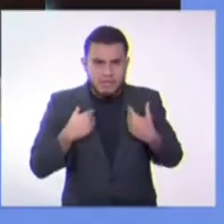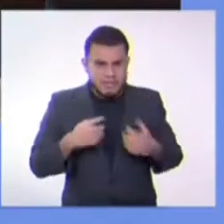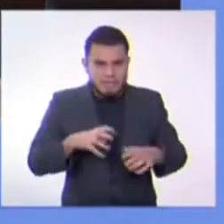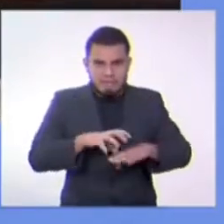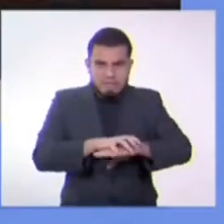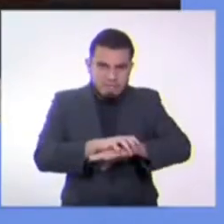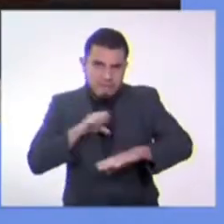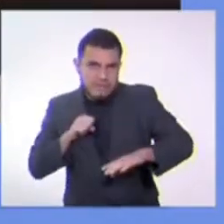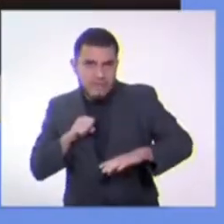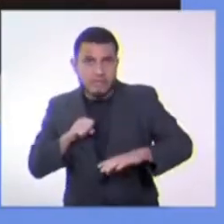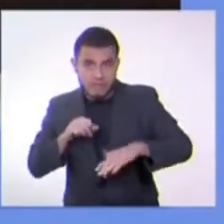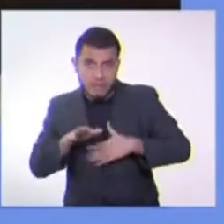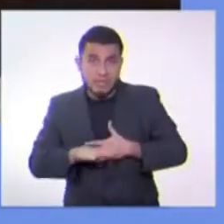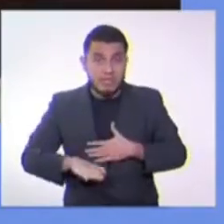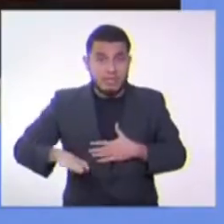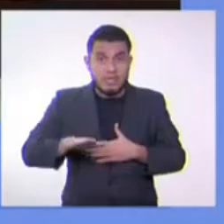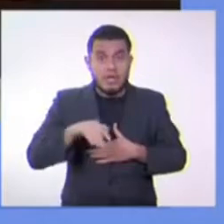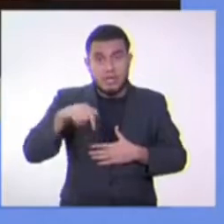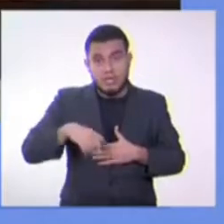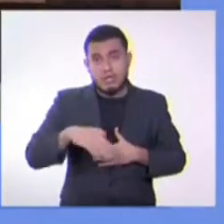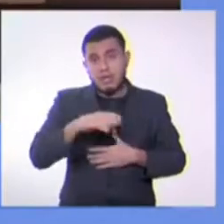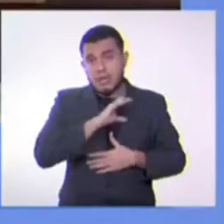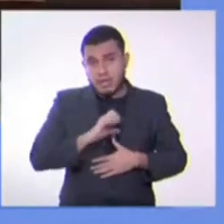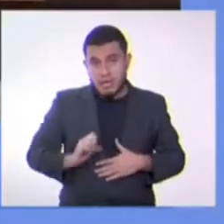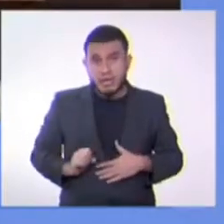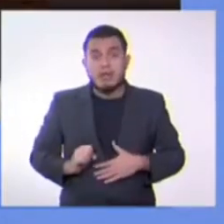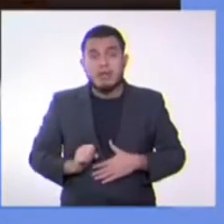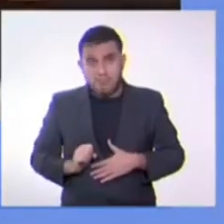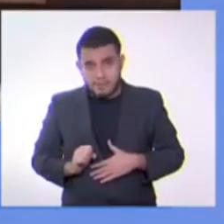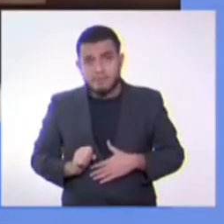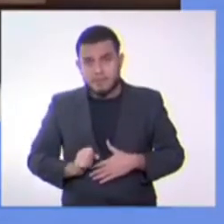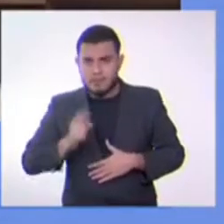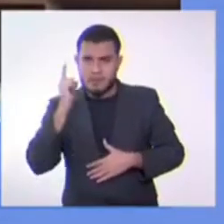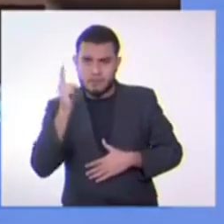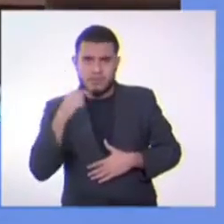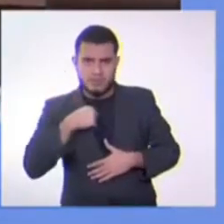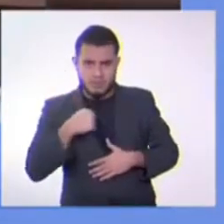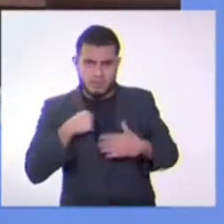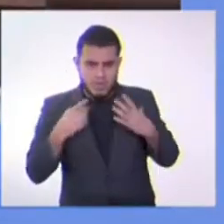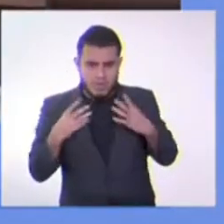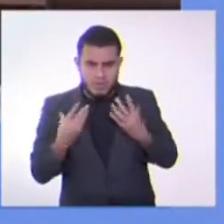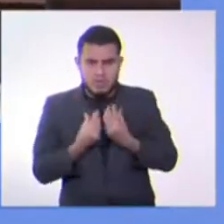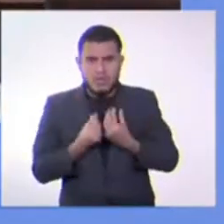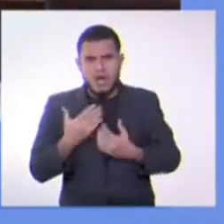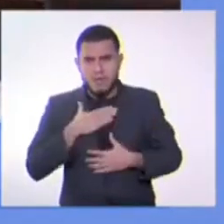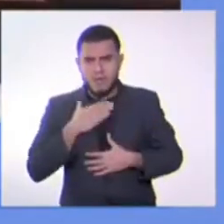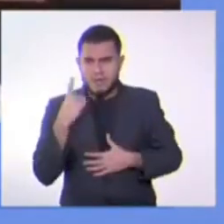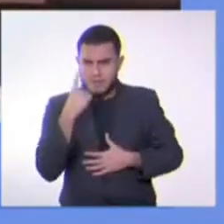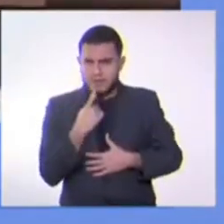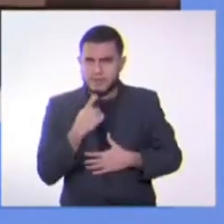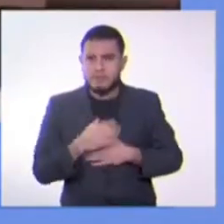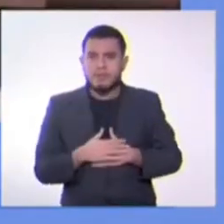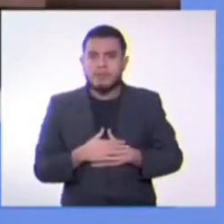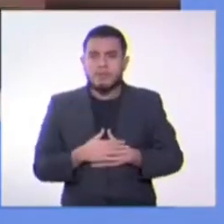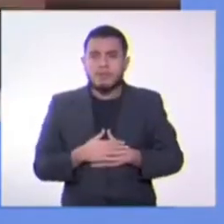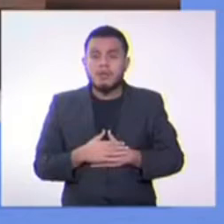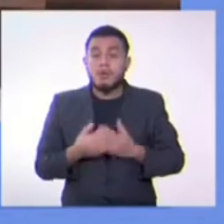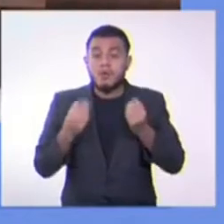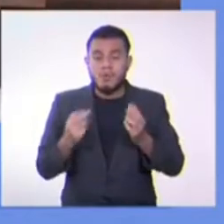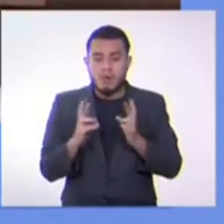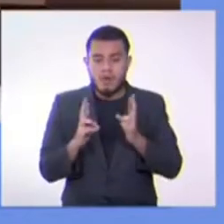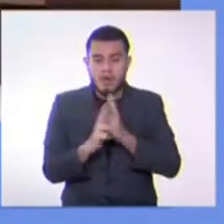Salvador. Como profesor de estudios sociales y cívica, me lleva a plantearme la siguiente pregunta: ¿cómo las